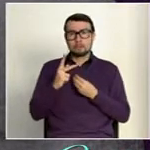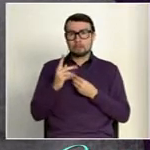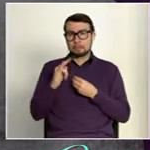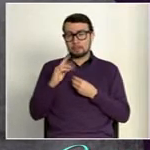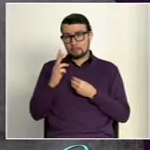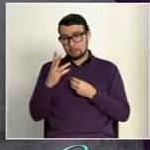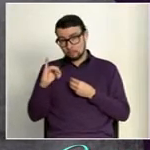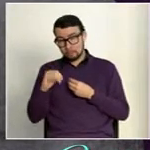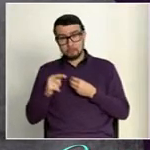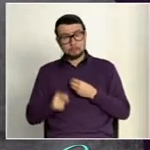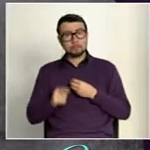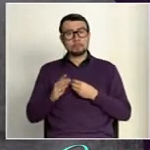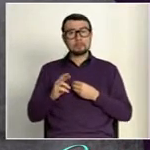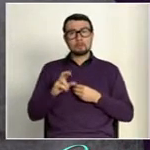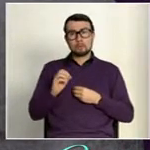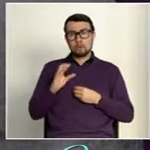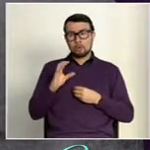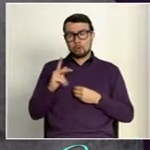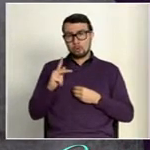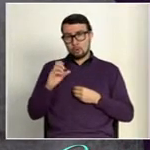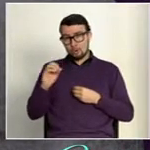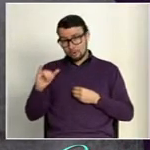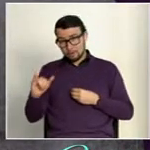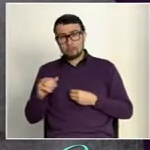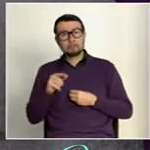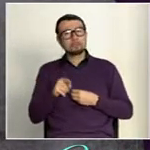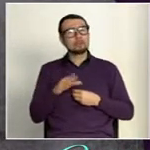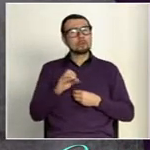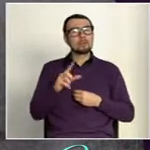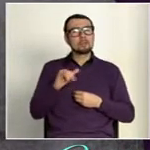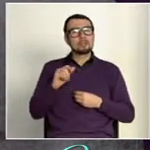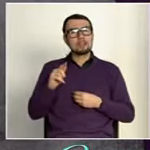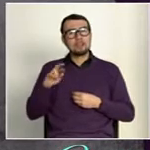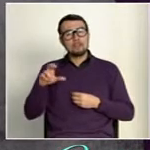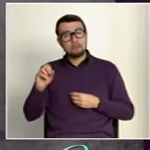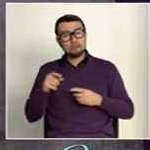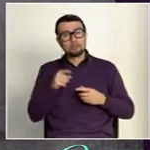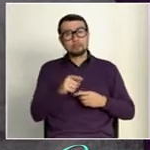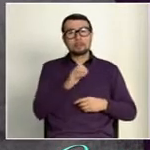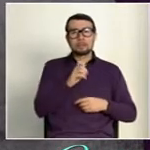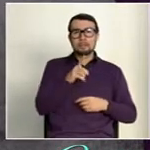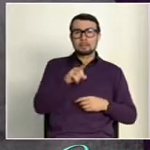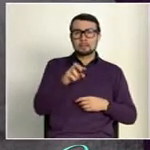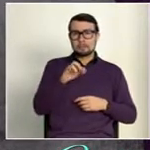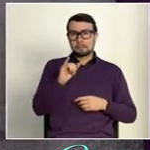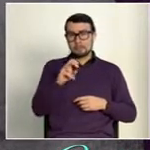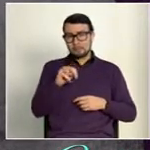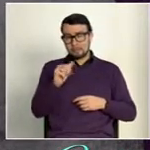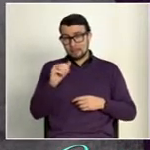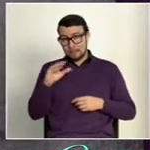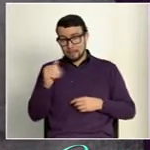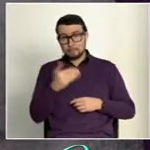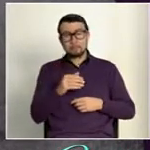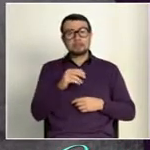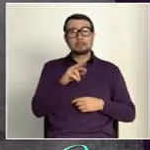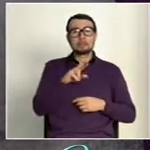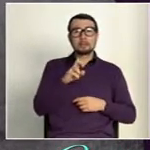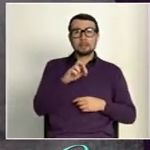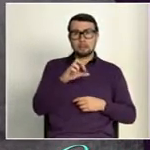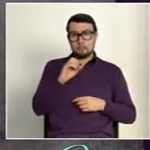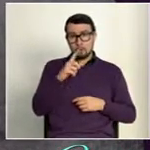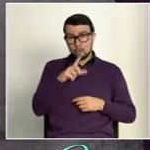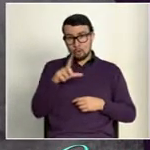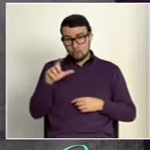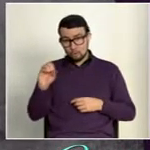brócoli, coliflor, espinaca, repollo, deben de endulzar con stevia, la